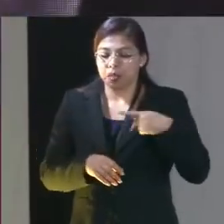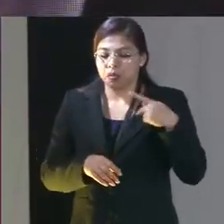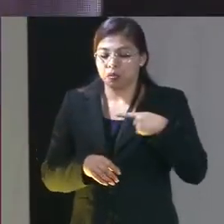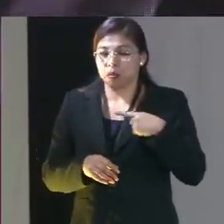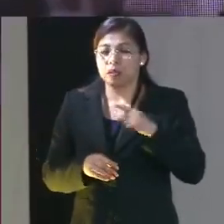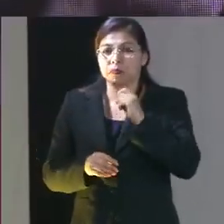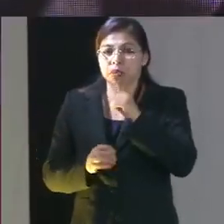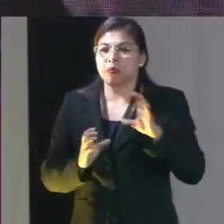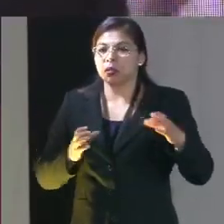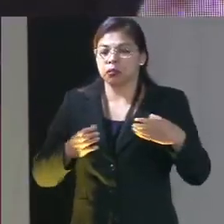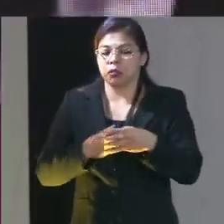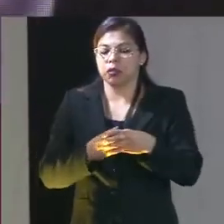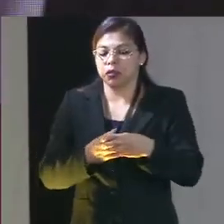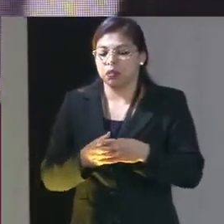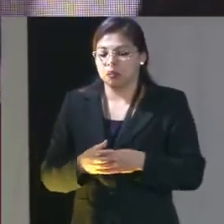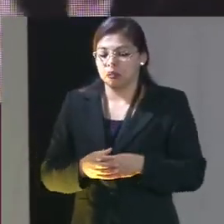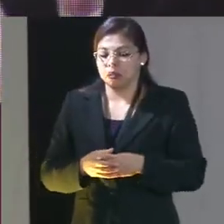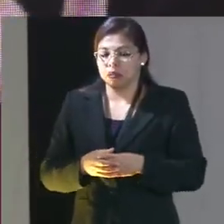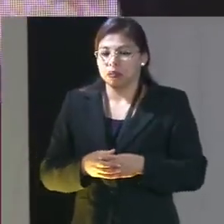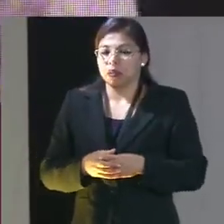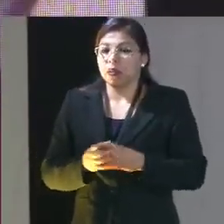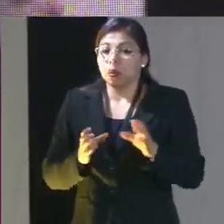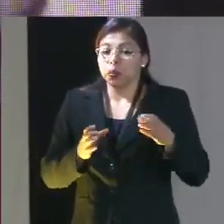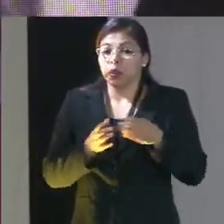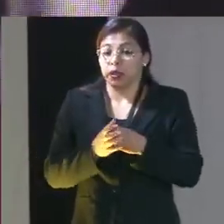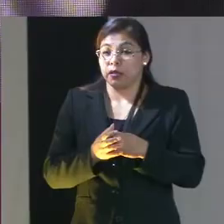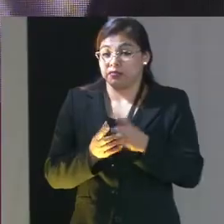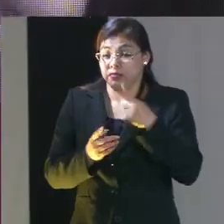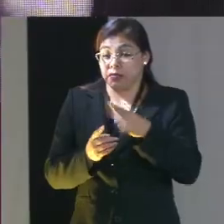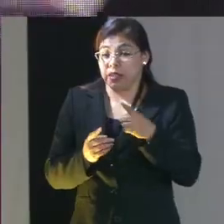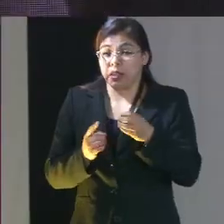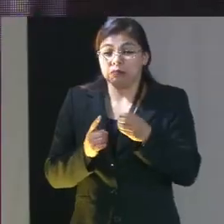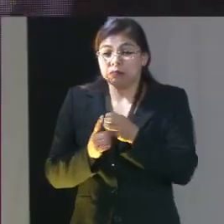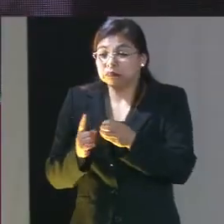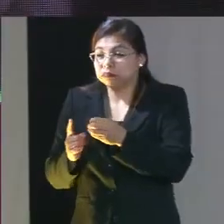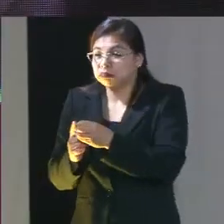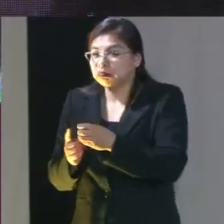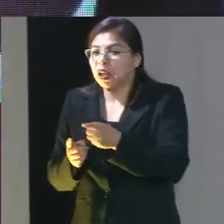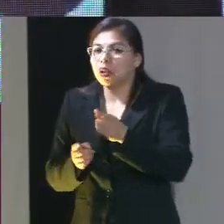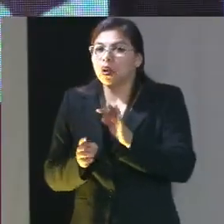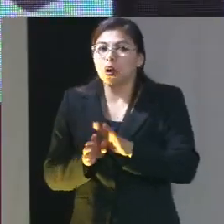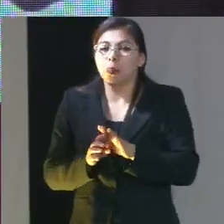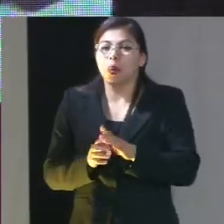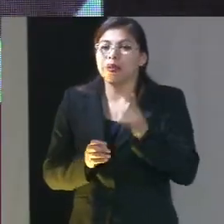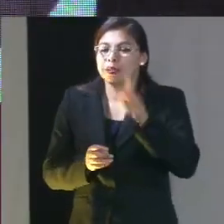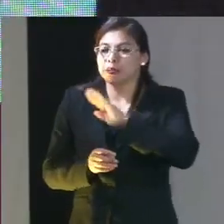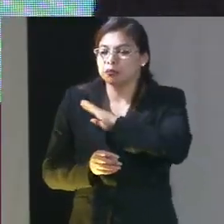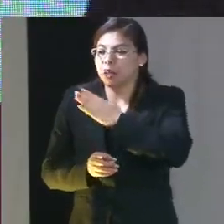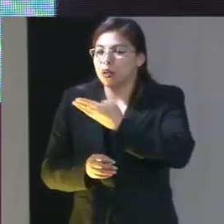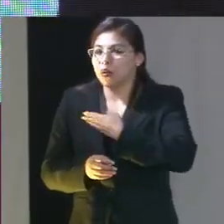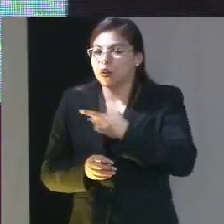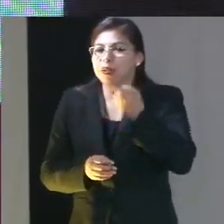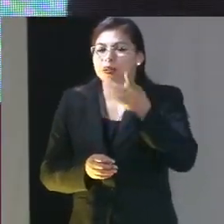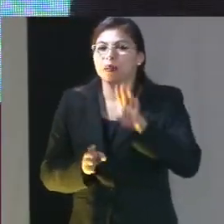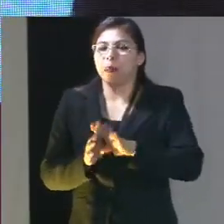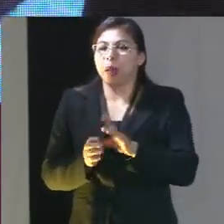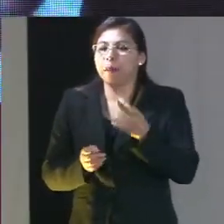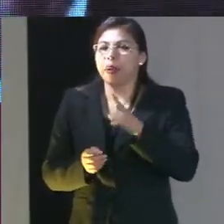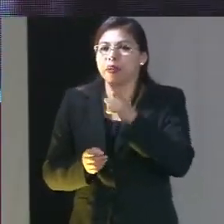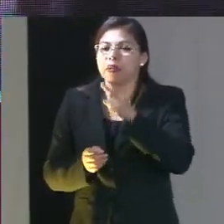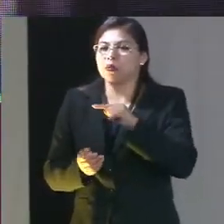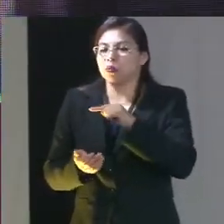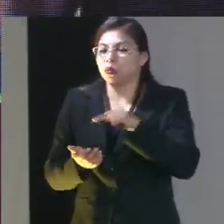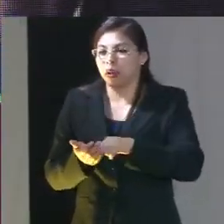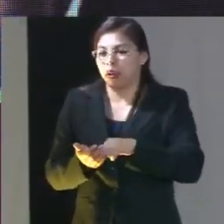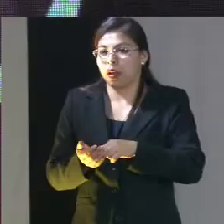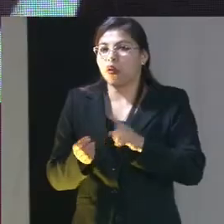de las comunidades, al ir acabando con ciudades enteras, es lo que permite que el puñado de españoles consoliden el dominio sobre un territorio tan